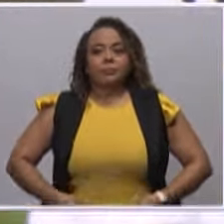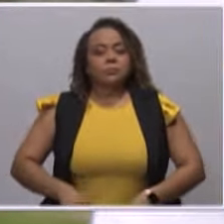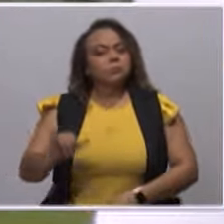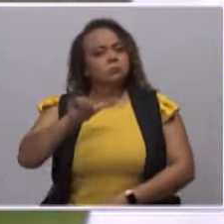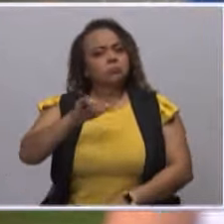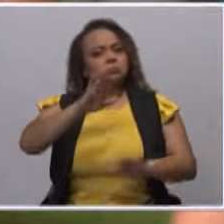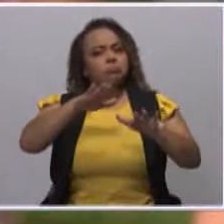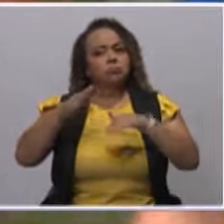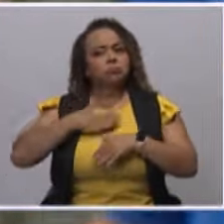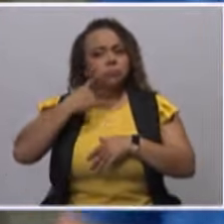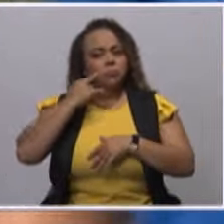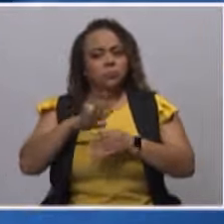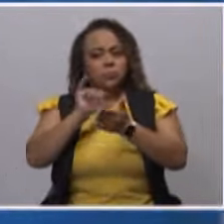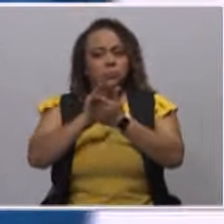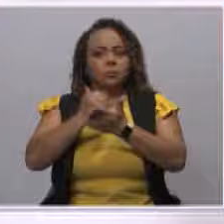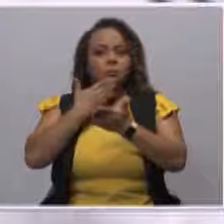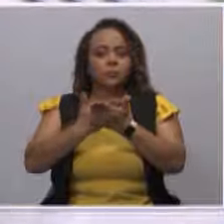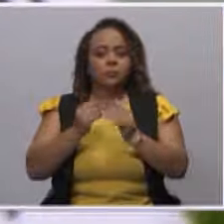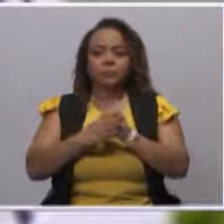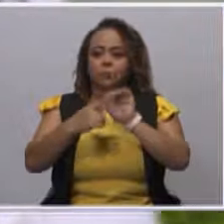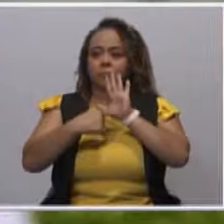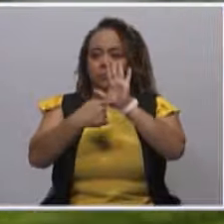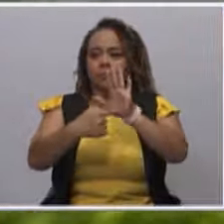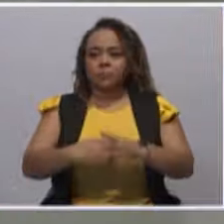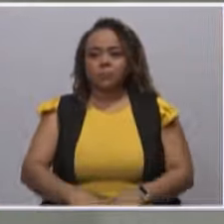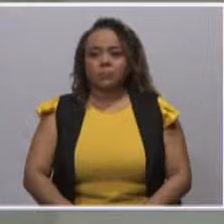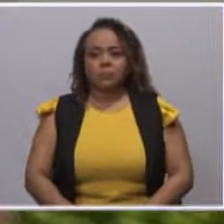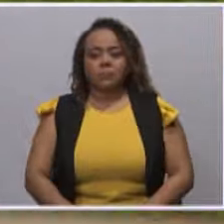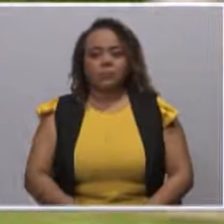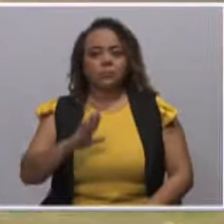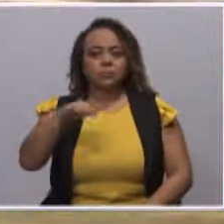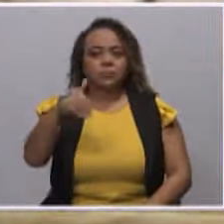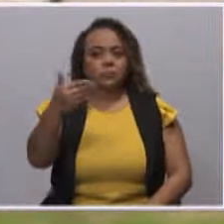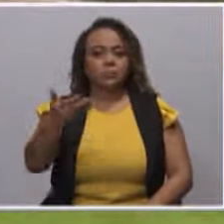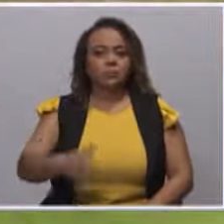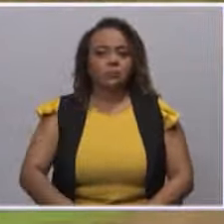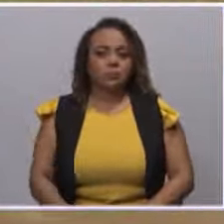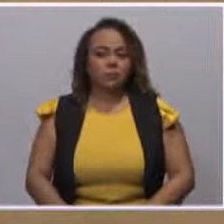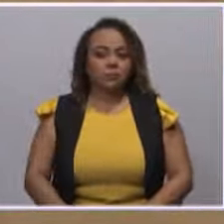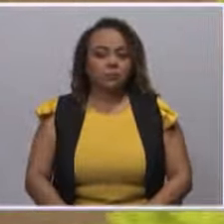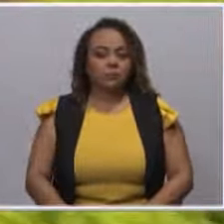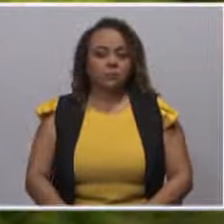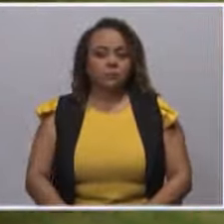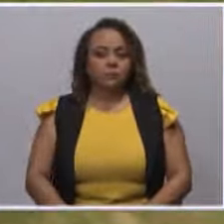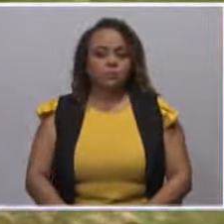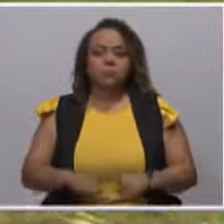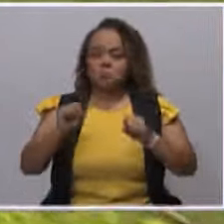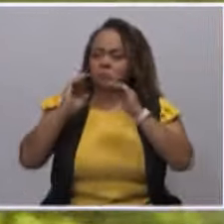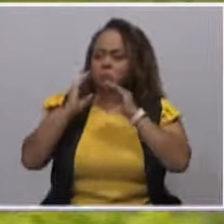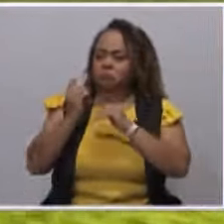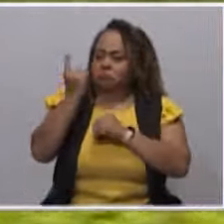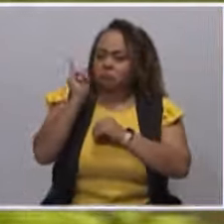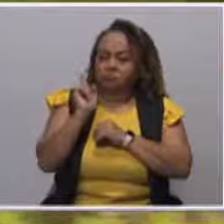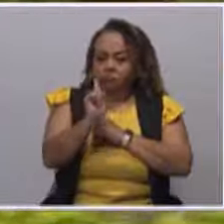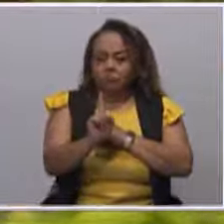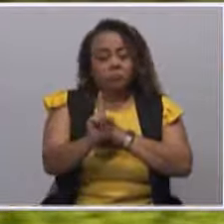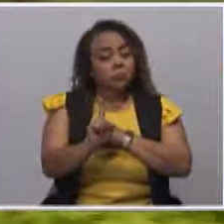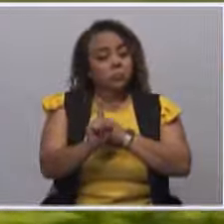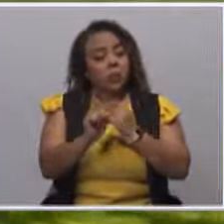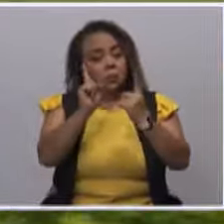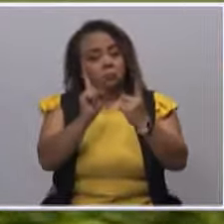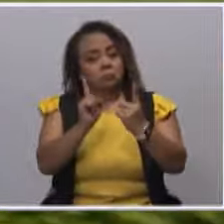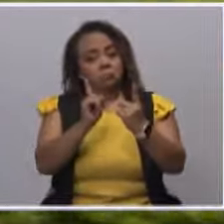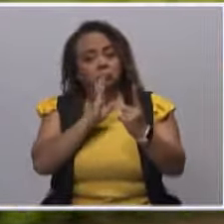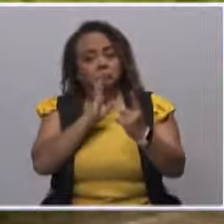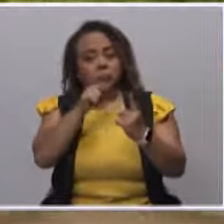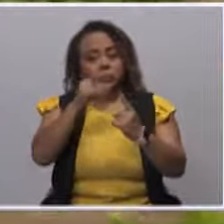tranquilo eso es una buena señal y cuando se pueda tener hablar porque